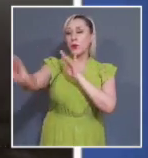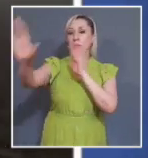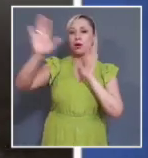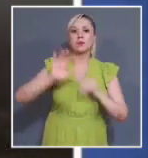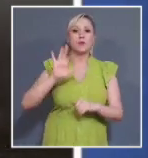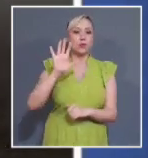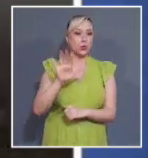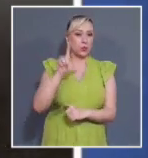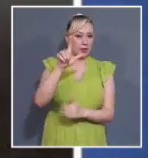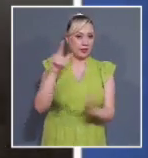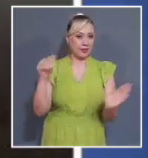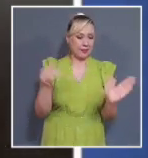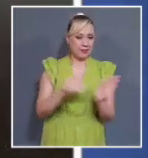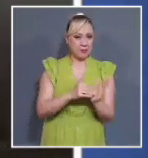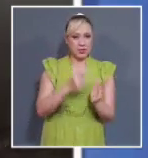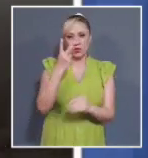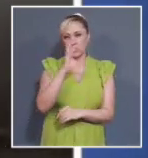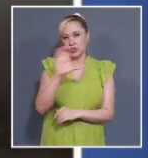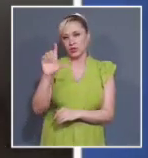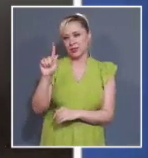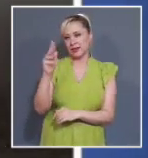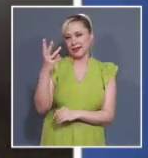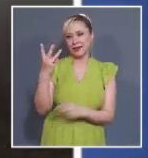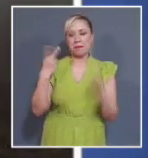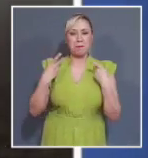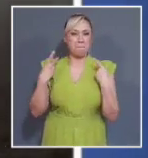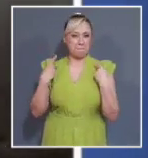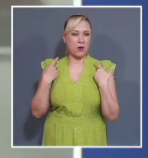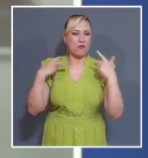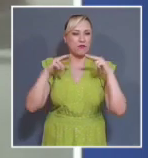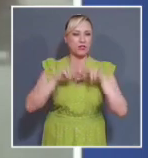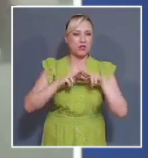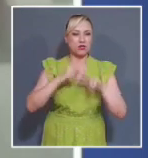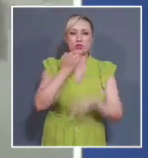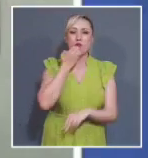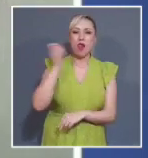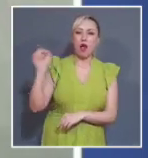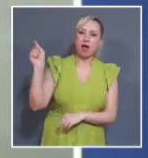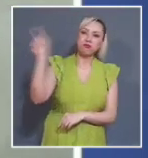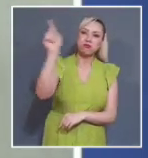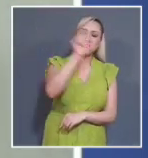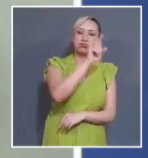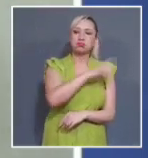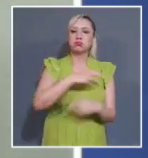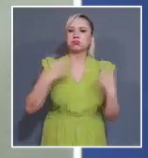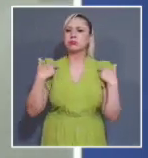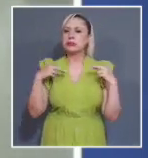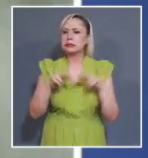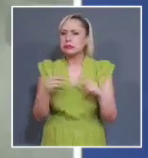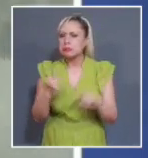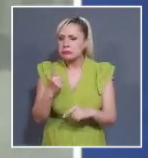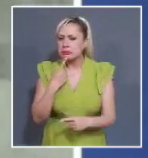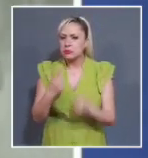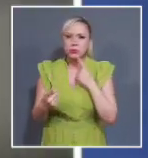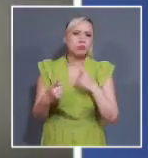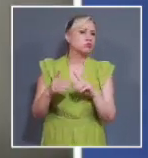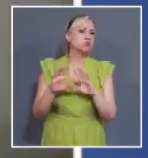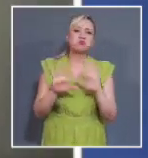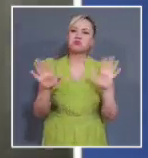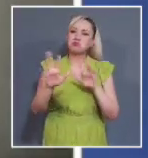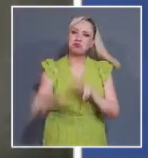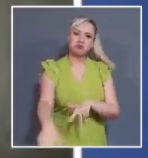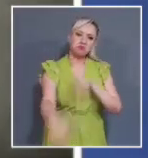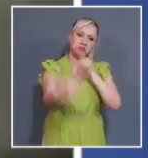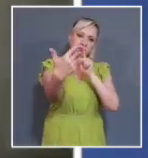57.773 docentes que laboran en instituciones de todos los niveles educativos cercanas a la zona trabajarán en clases a distancia hasta nuevo